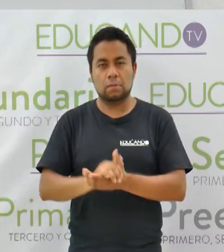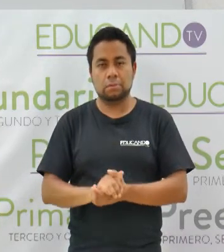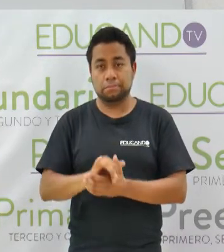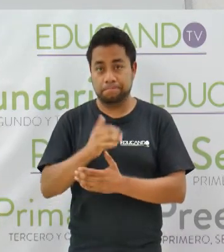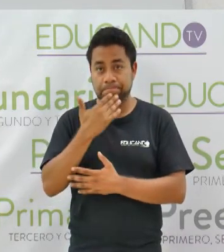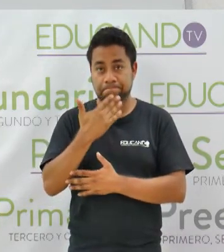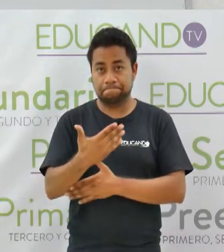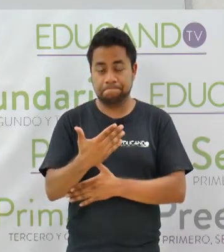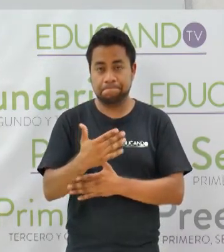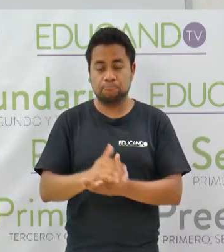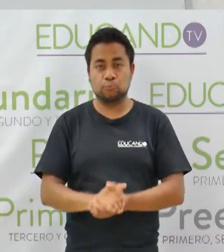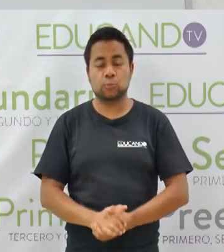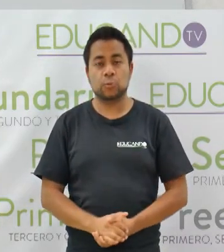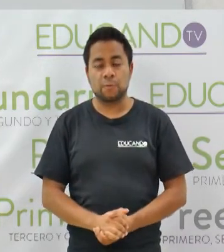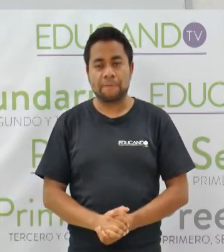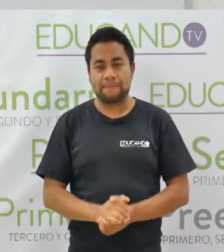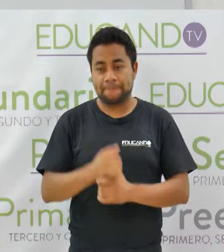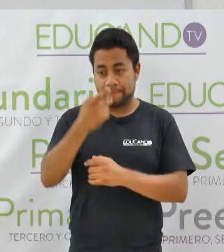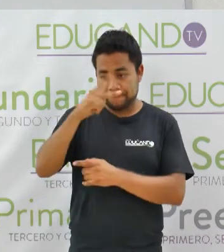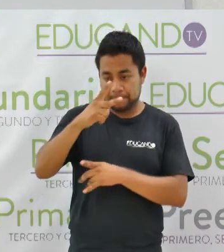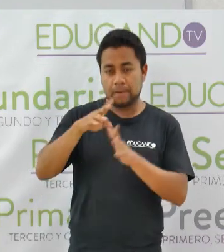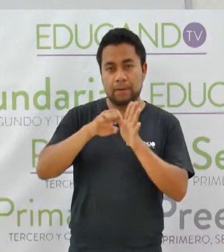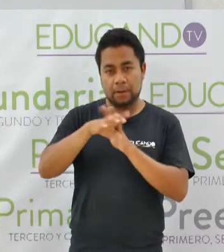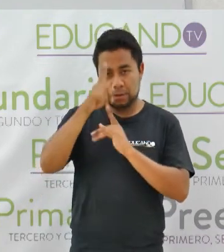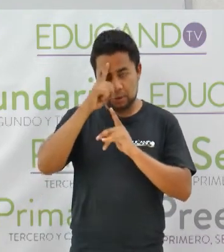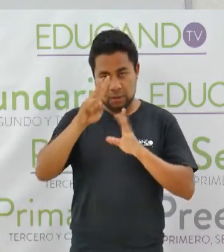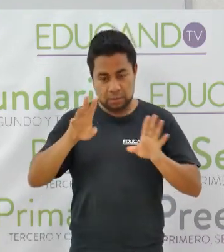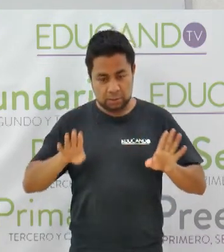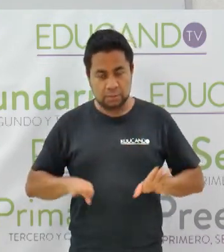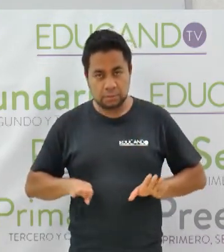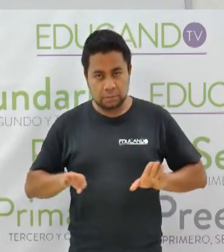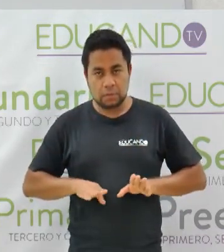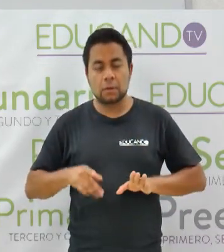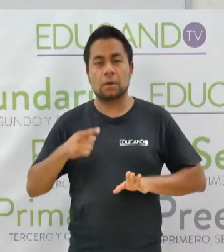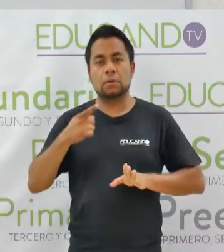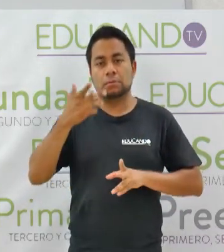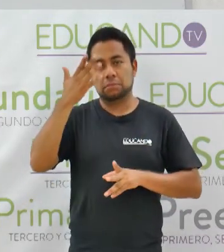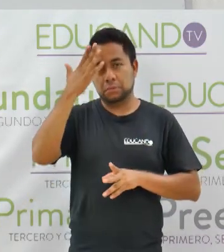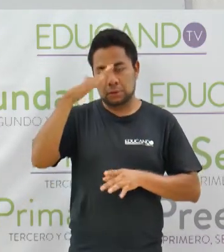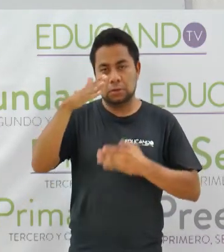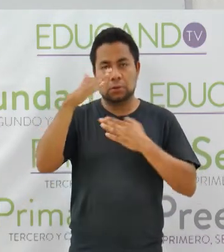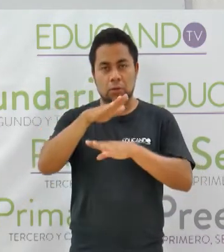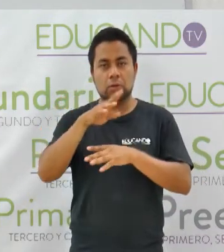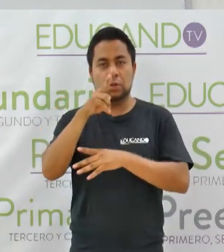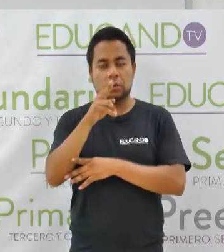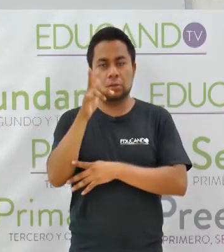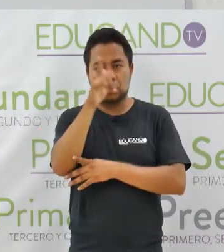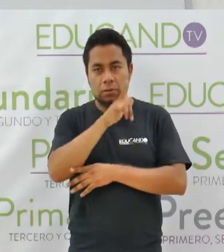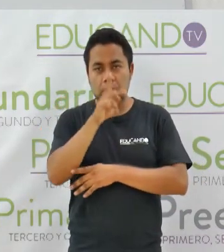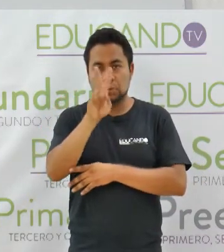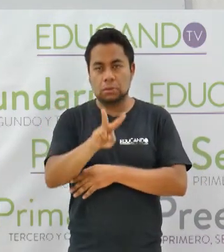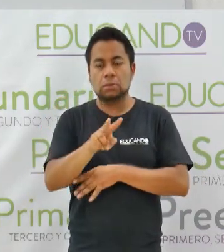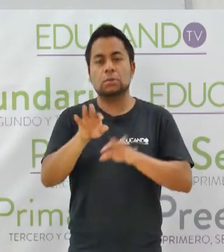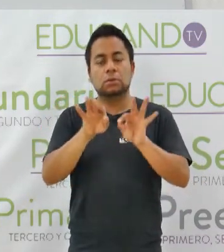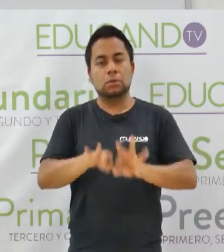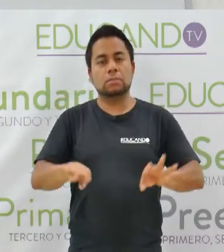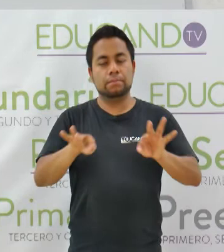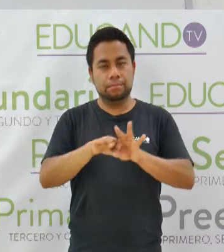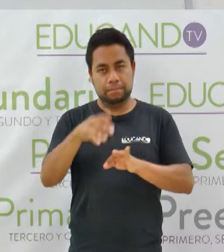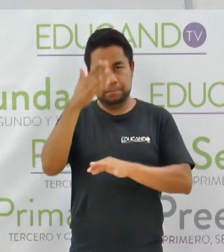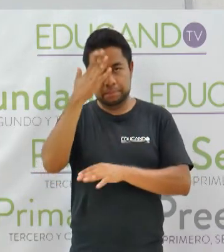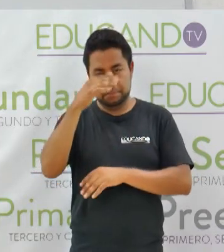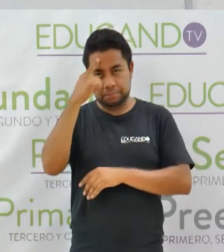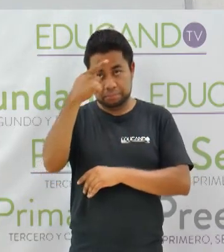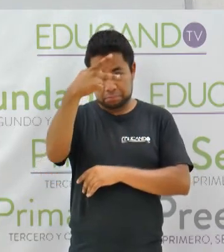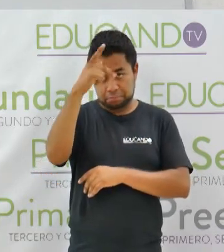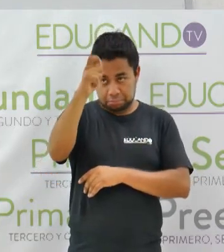denotativo. ¿Bien? Cualquiera de estas dos características que nosotros ya conocemos de los dos lenguajes, es importante hacer